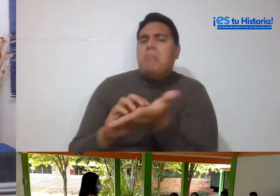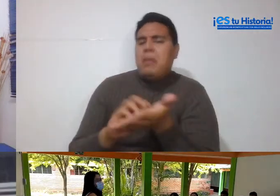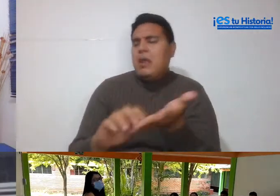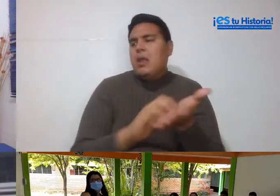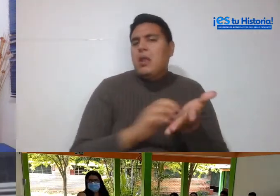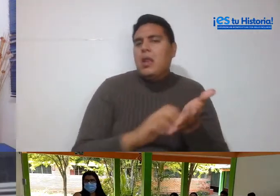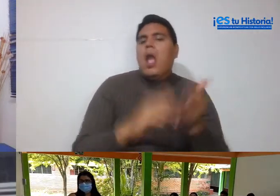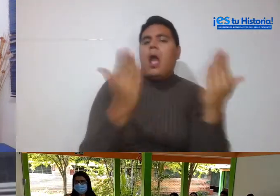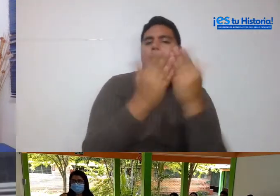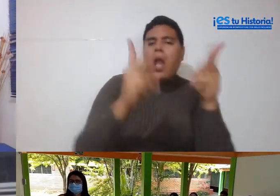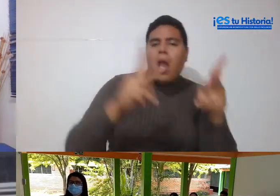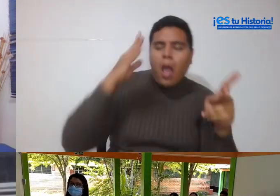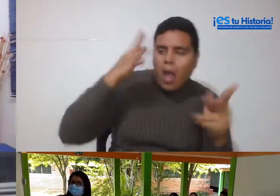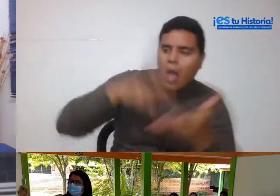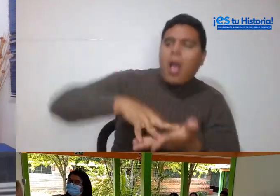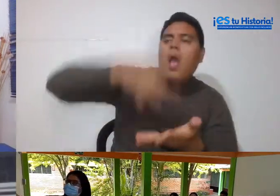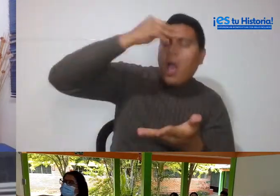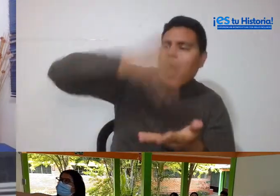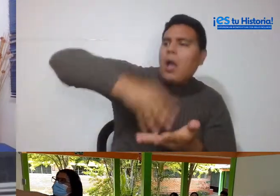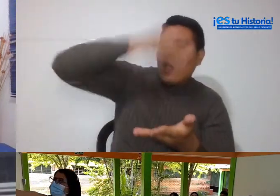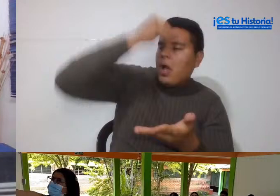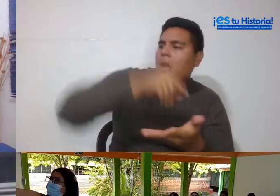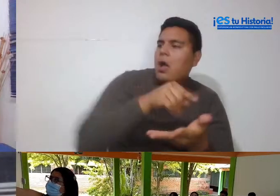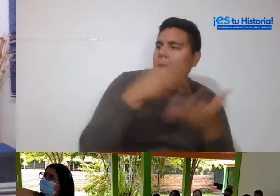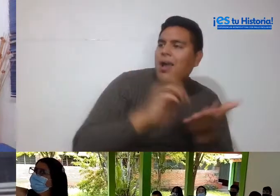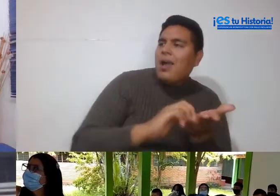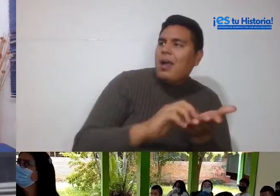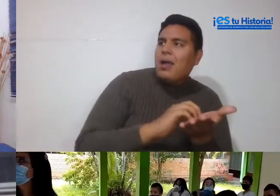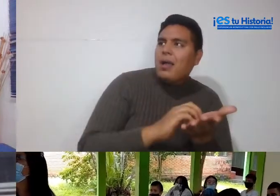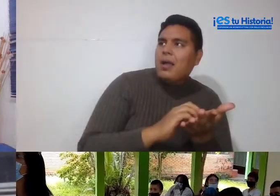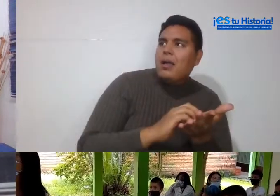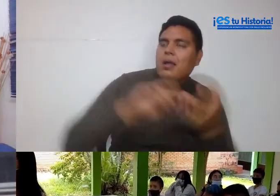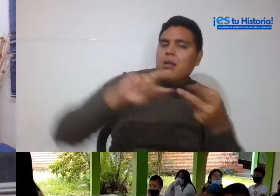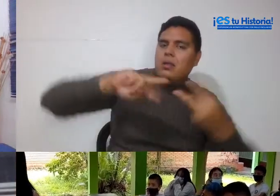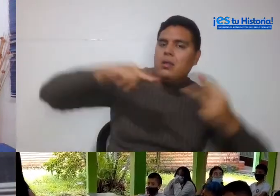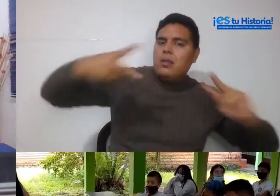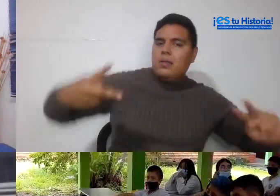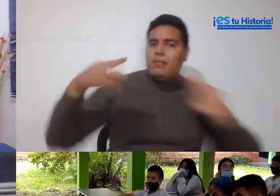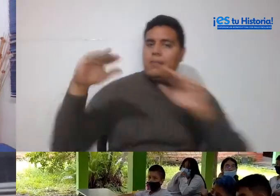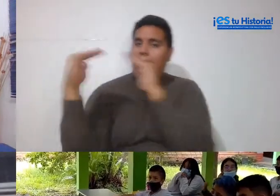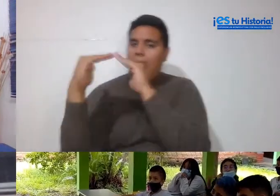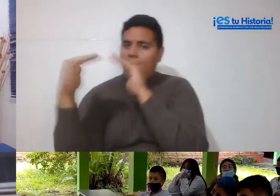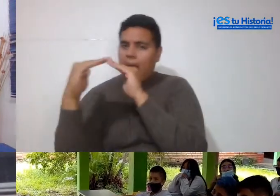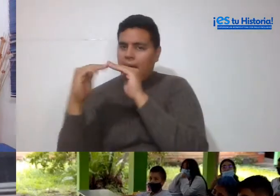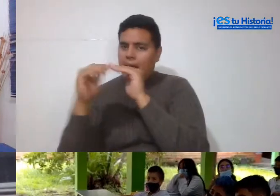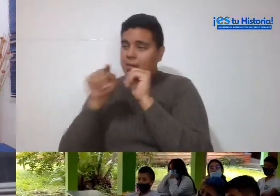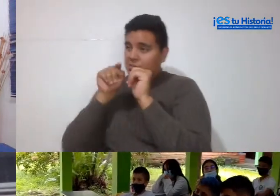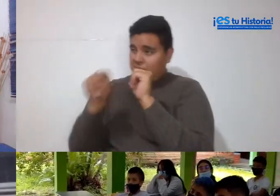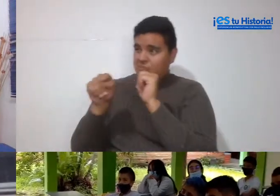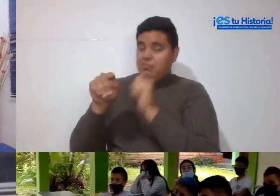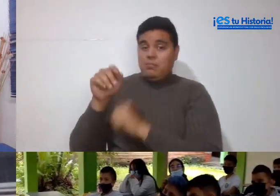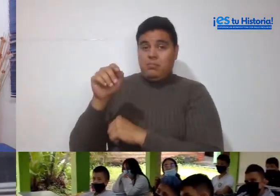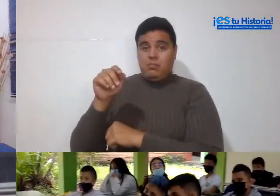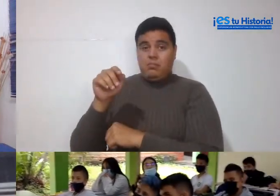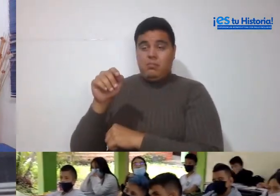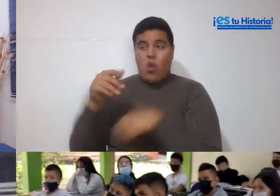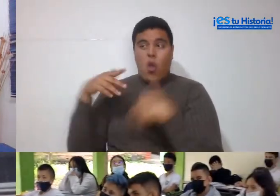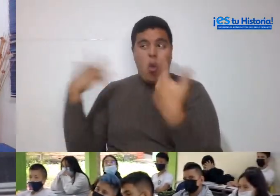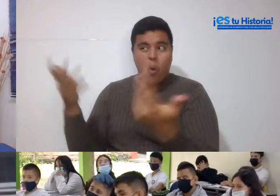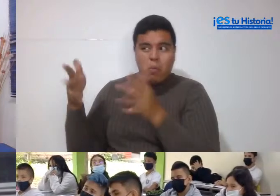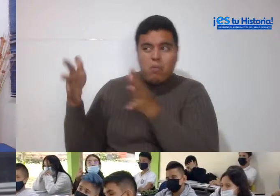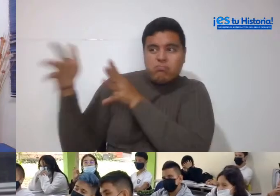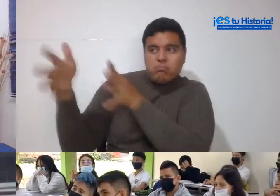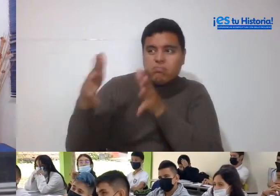aprendan. Desde la casa también, ¿cómo ha sido ese aporte que se está haciendo en pro de la educación inclusiva?